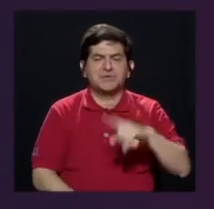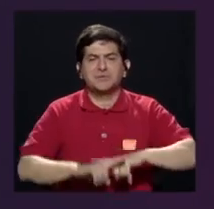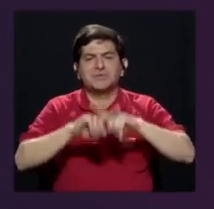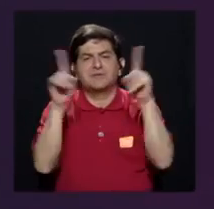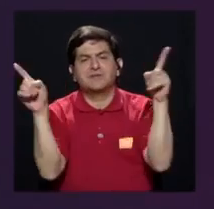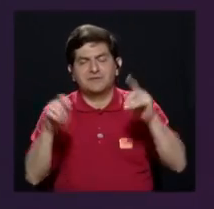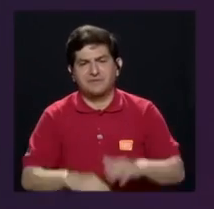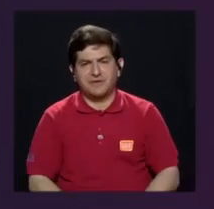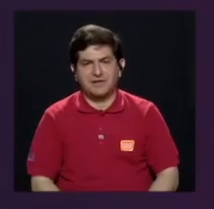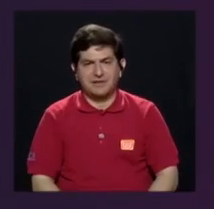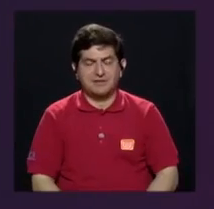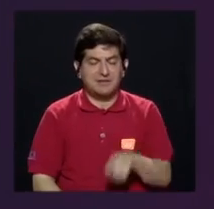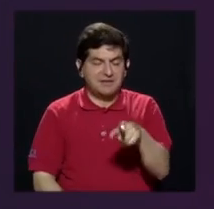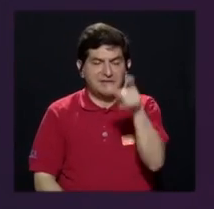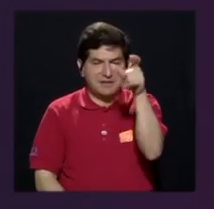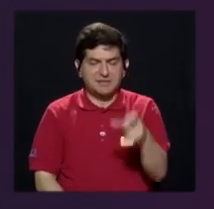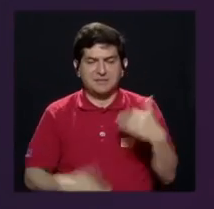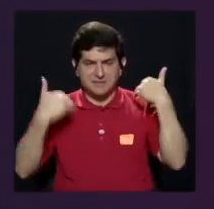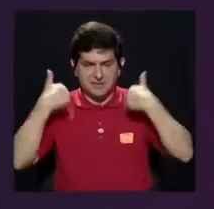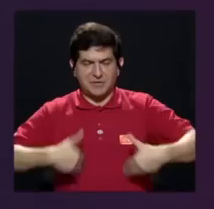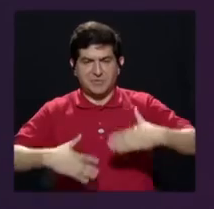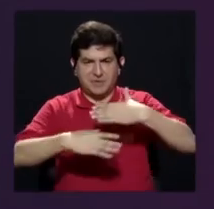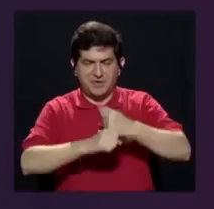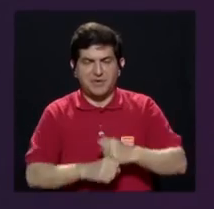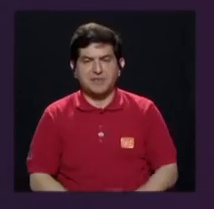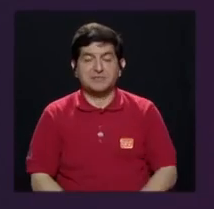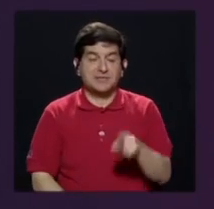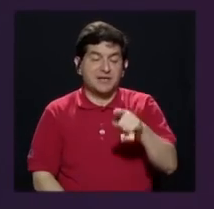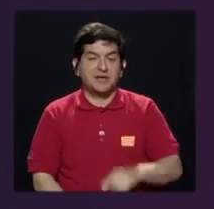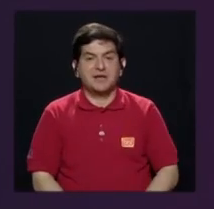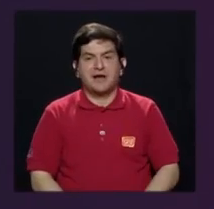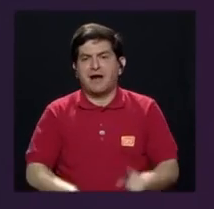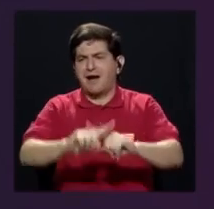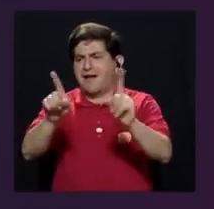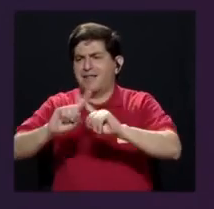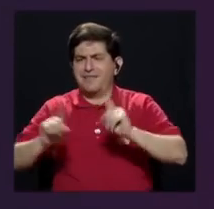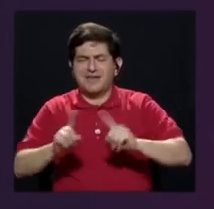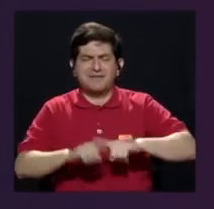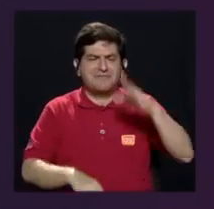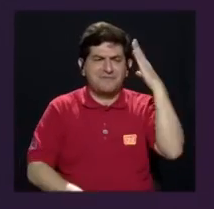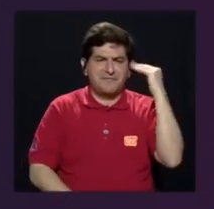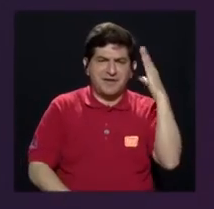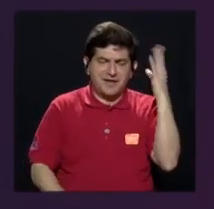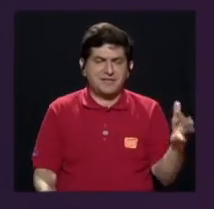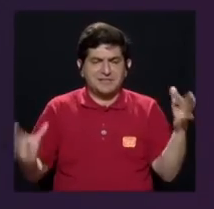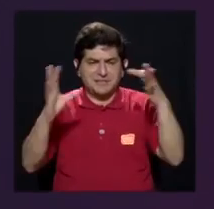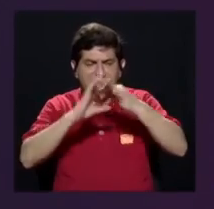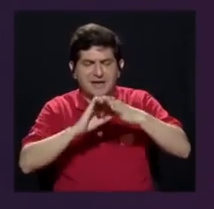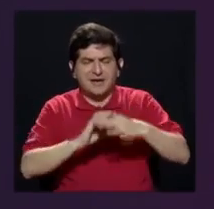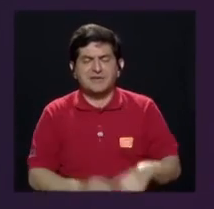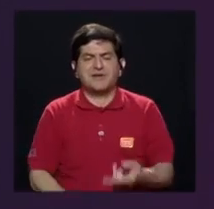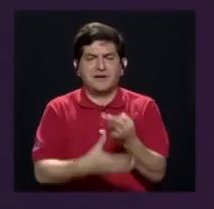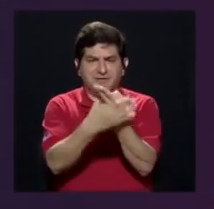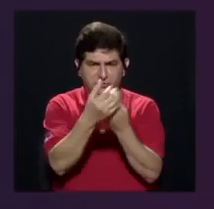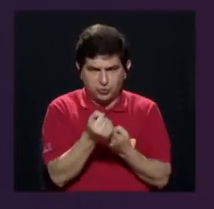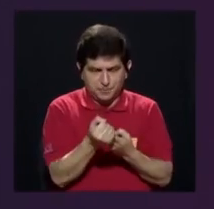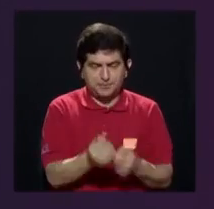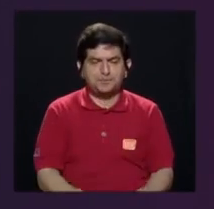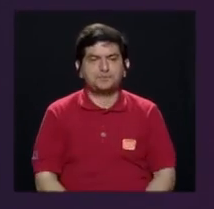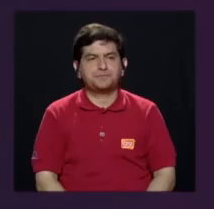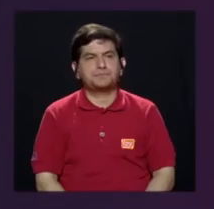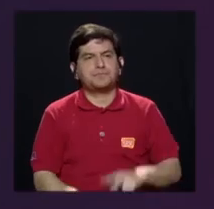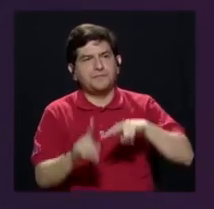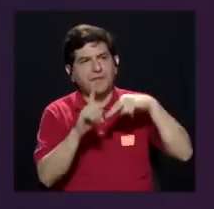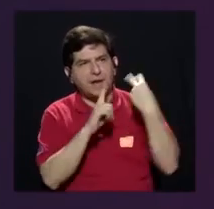hacen de este ser humano un gran arco iris de experiencias para mostrar a su relación de pareja desde el